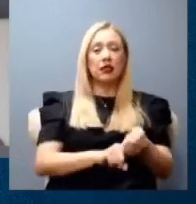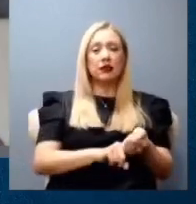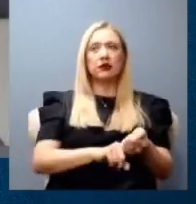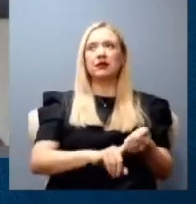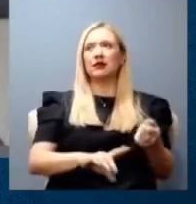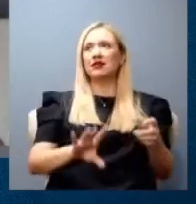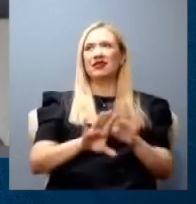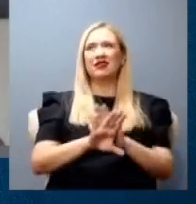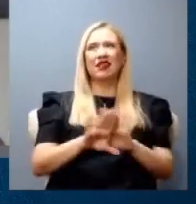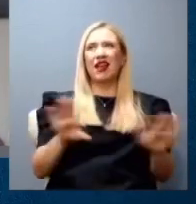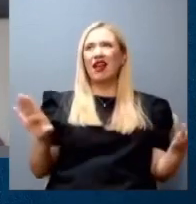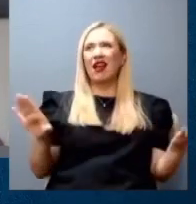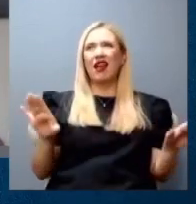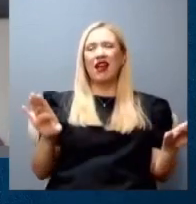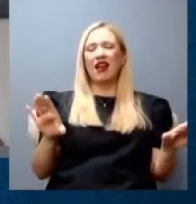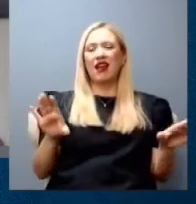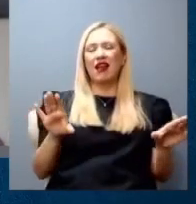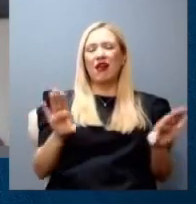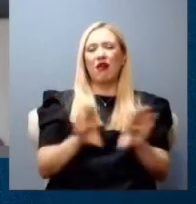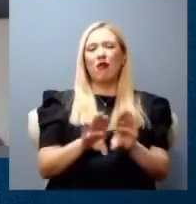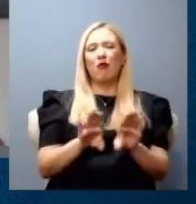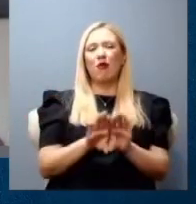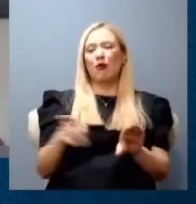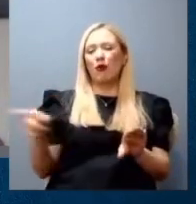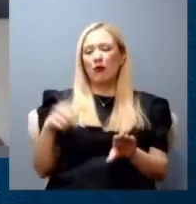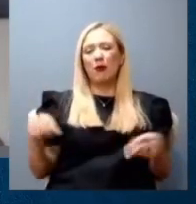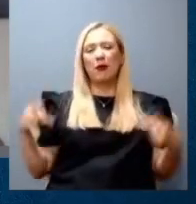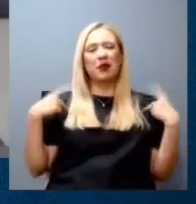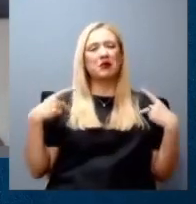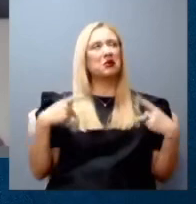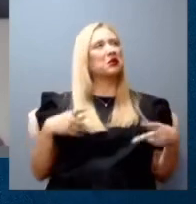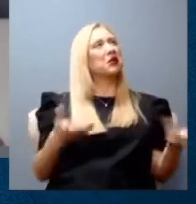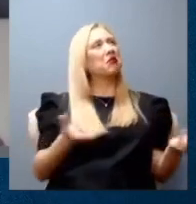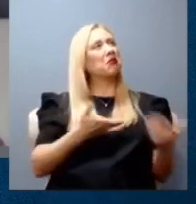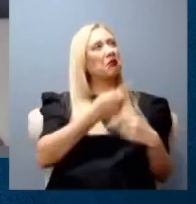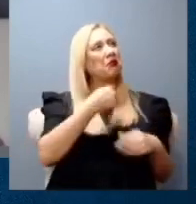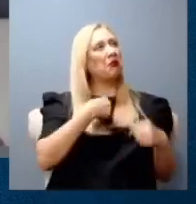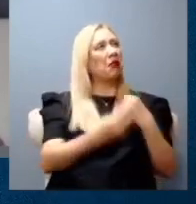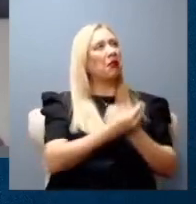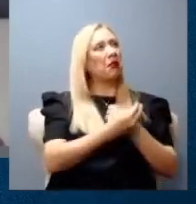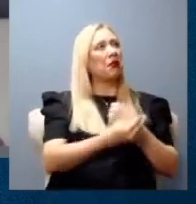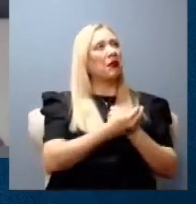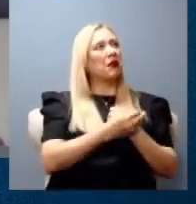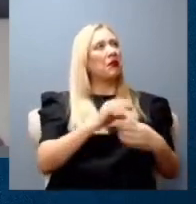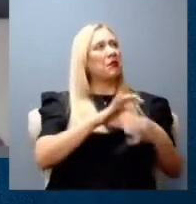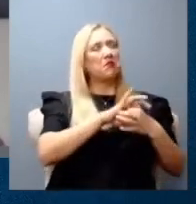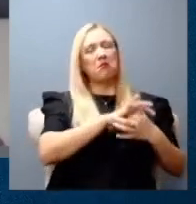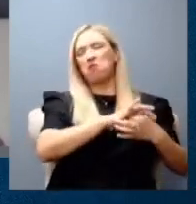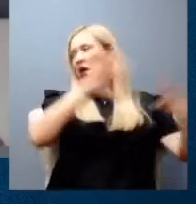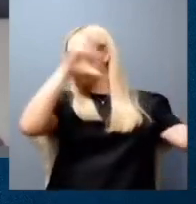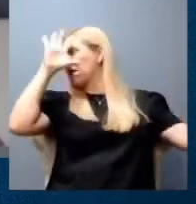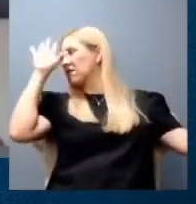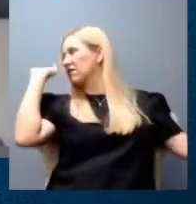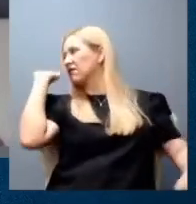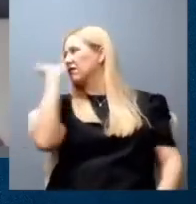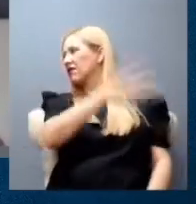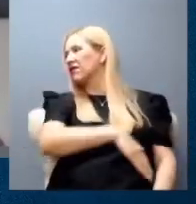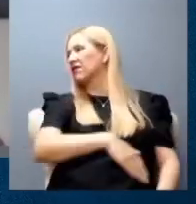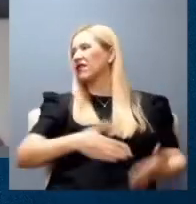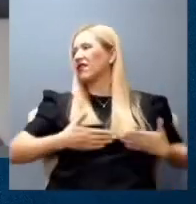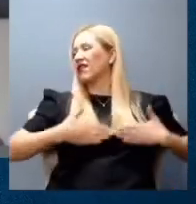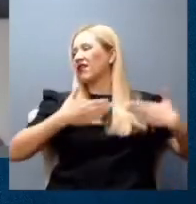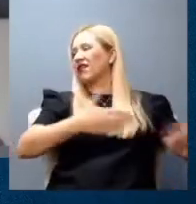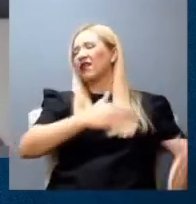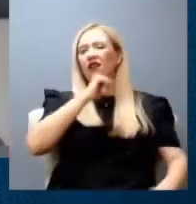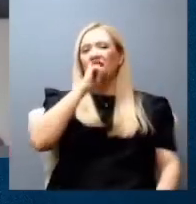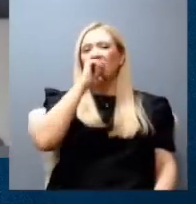rompimiento, si se quiere, de los lazos de confianza, de la confianza en las instituciones, de la confianza en el Estado de Derecho, de la confianza también en